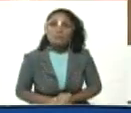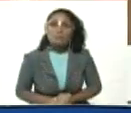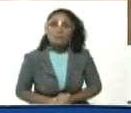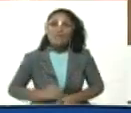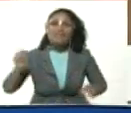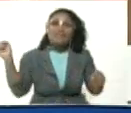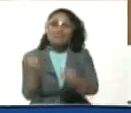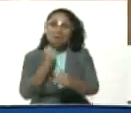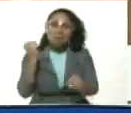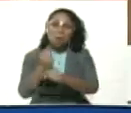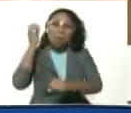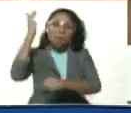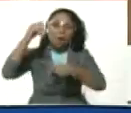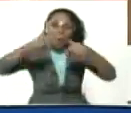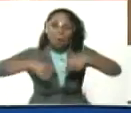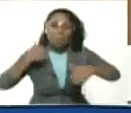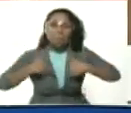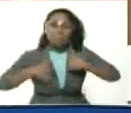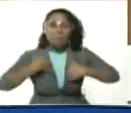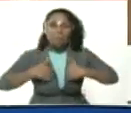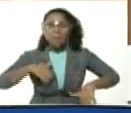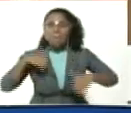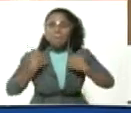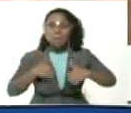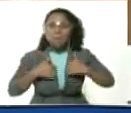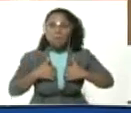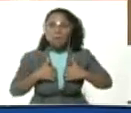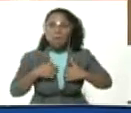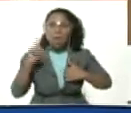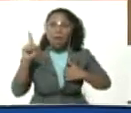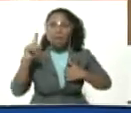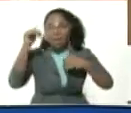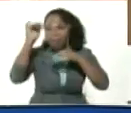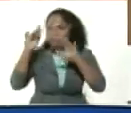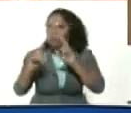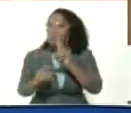Trabajo, jornada. Hoy miércoles, tenemos por ahí pendiente.